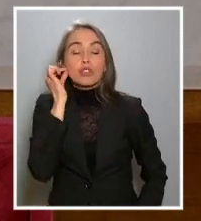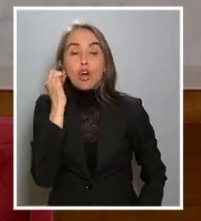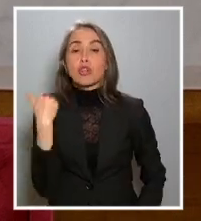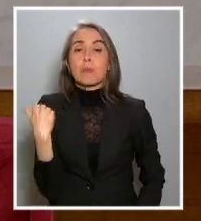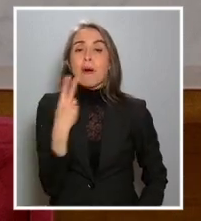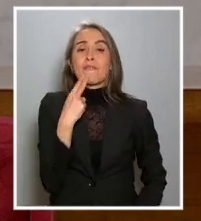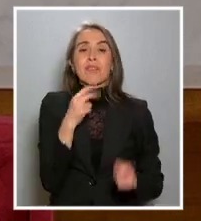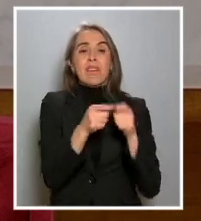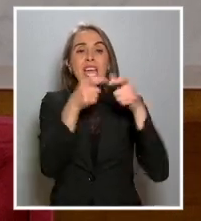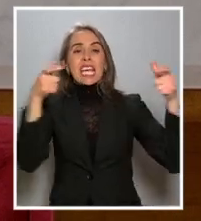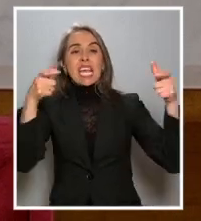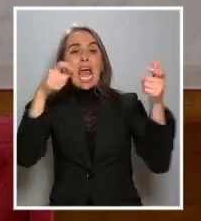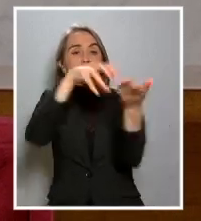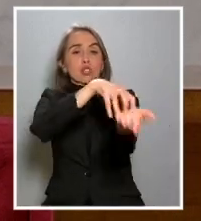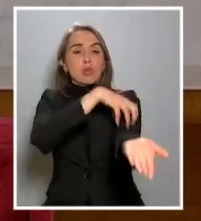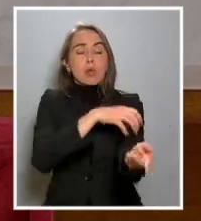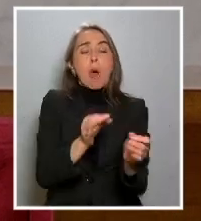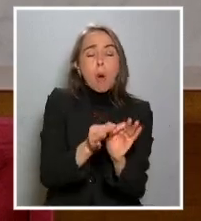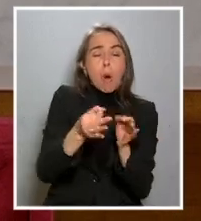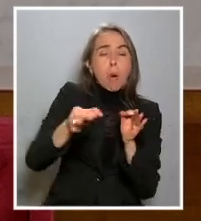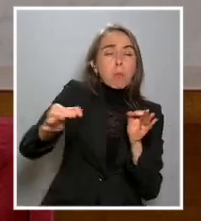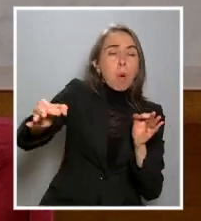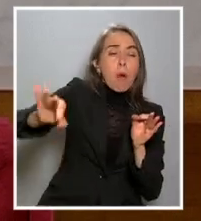viven en grandes urbes o en zonas aisladas,